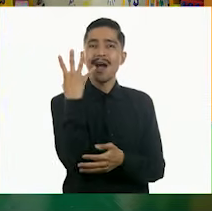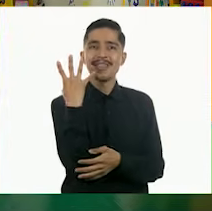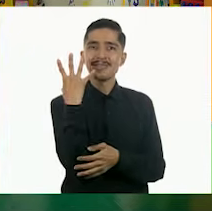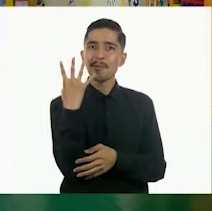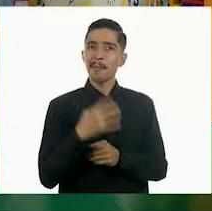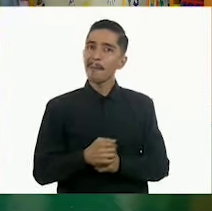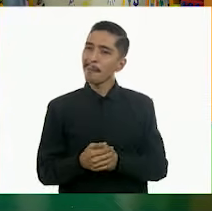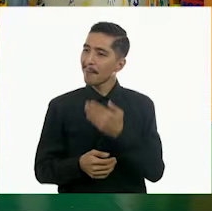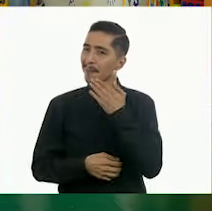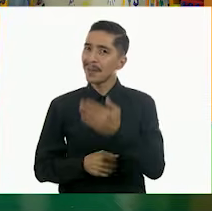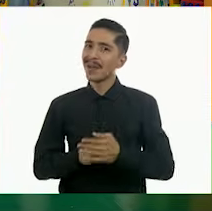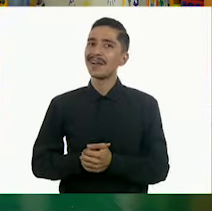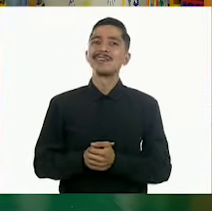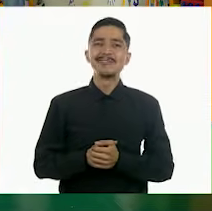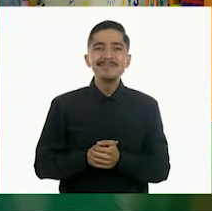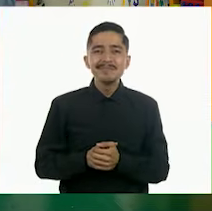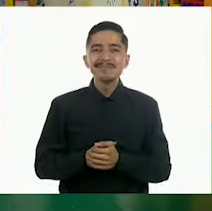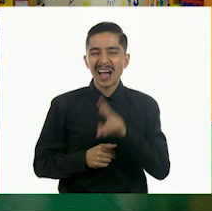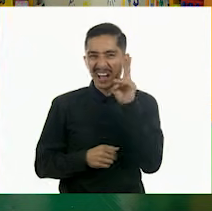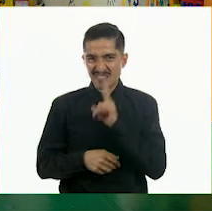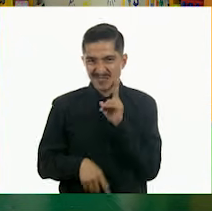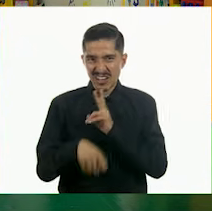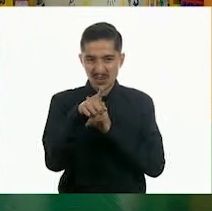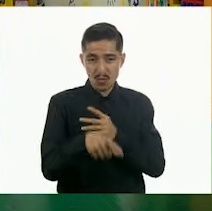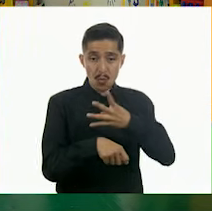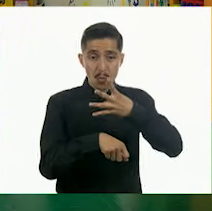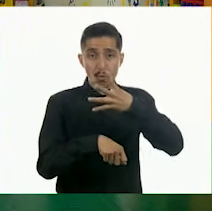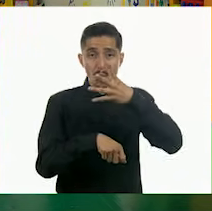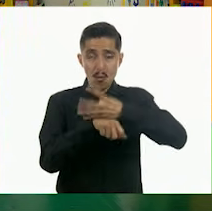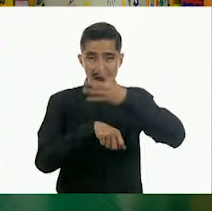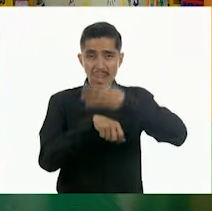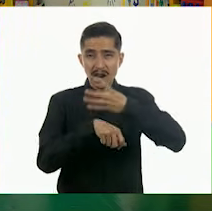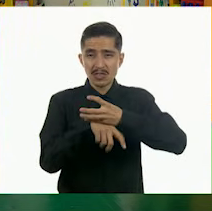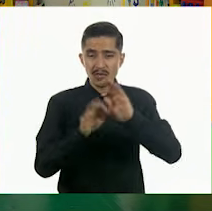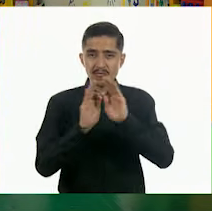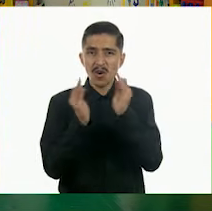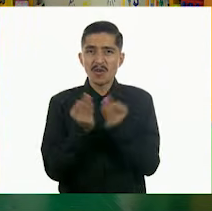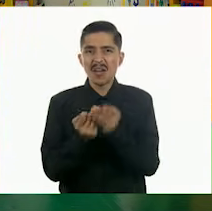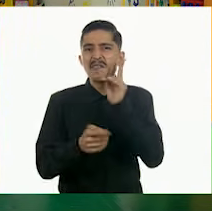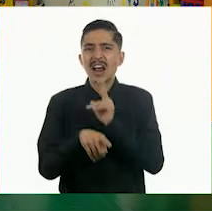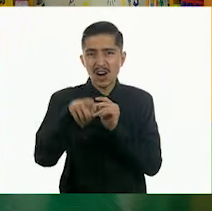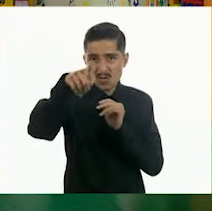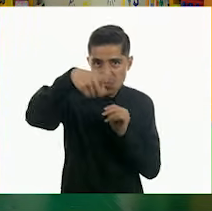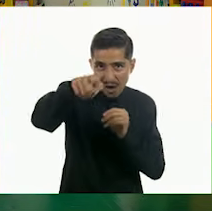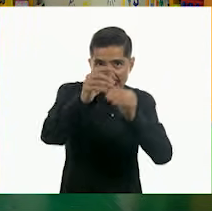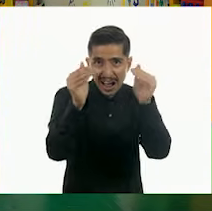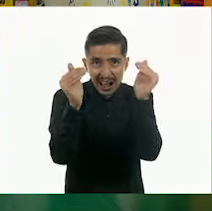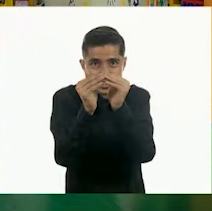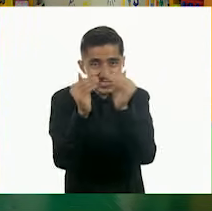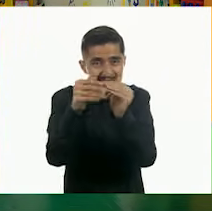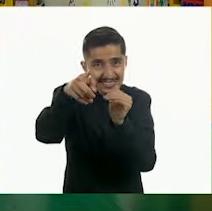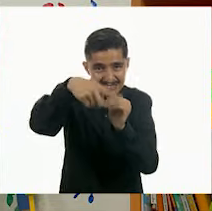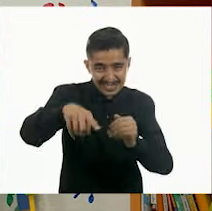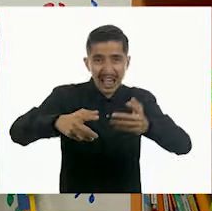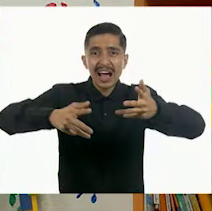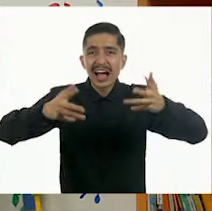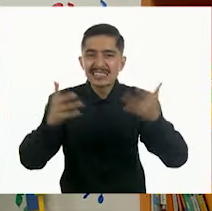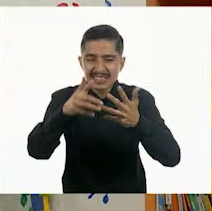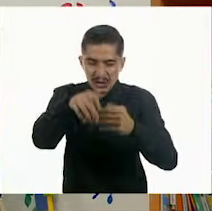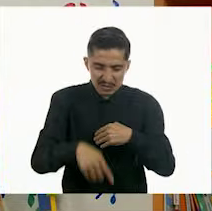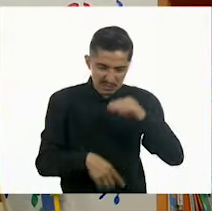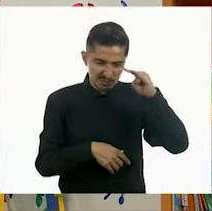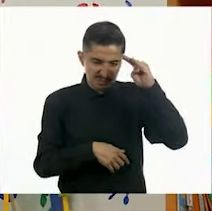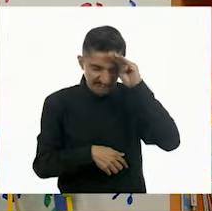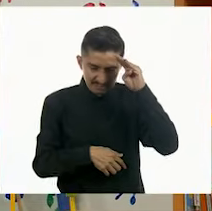Cuatro. ¡Perfecto! ¿Qué te parece si el cuarto vamos a dejar que las niñas y los niños en su casa lo